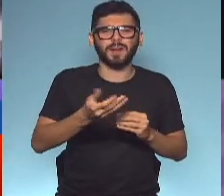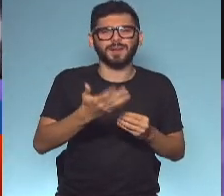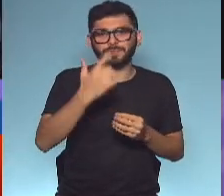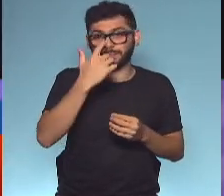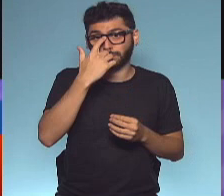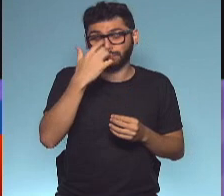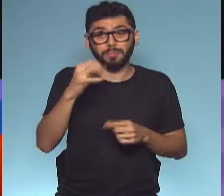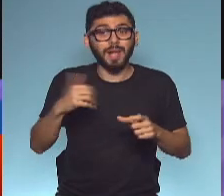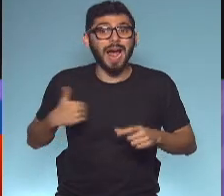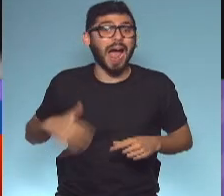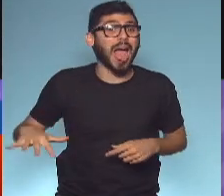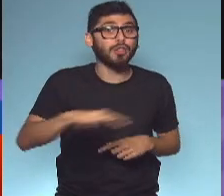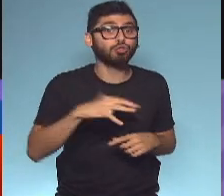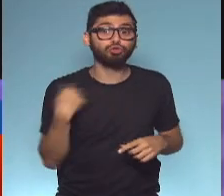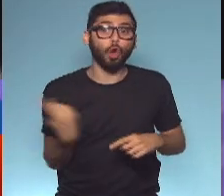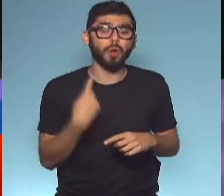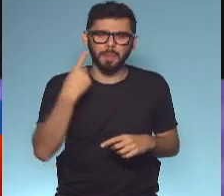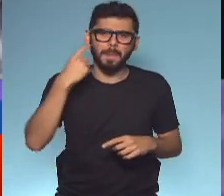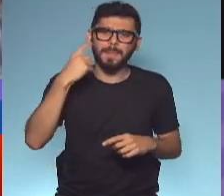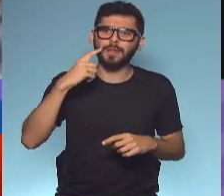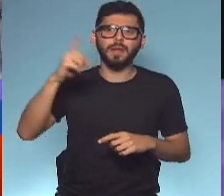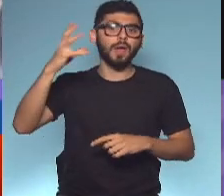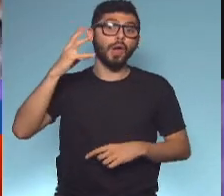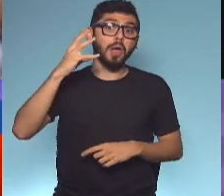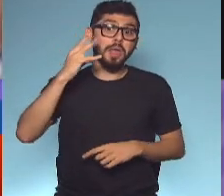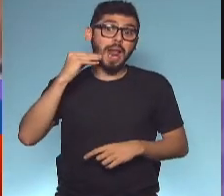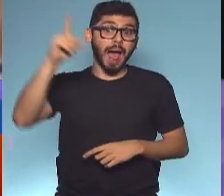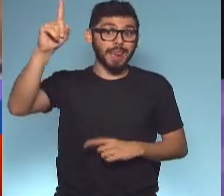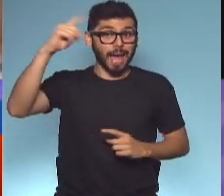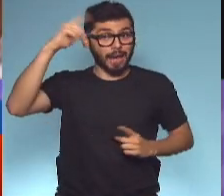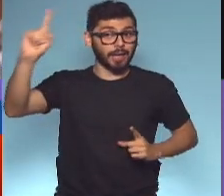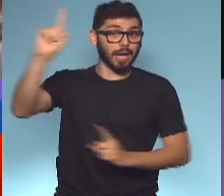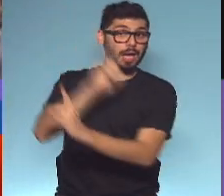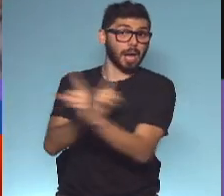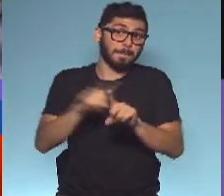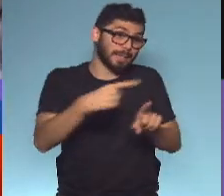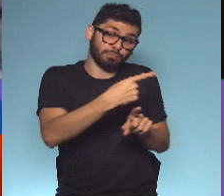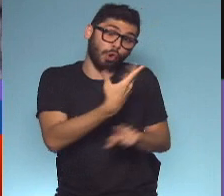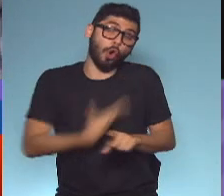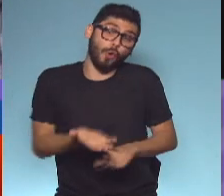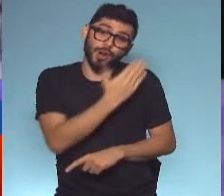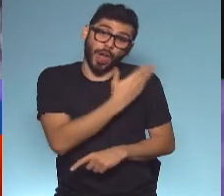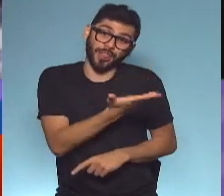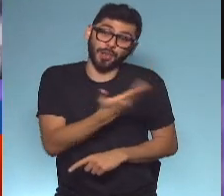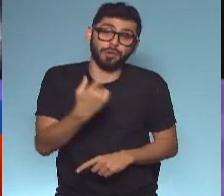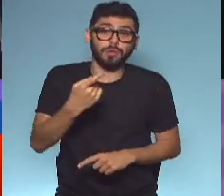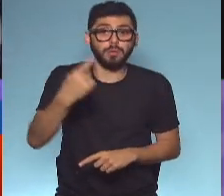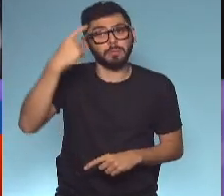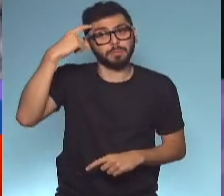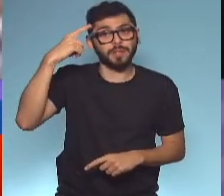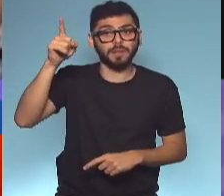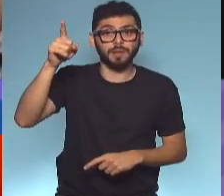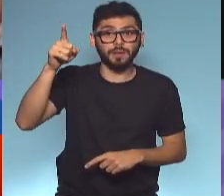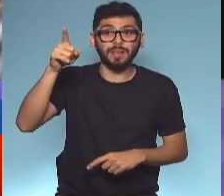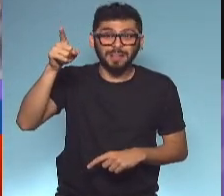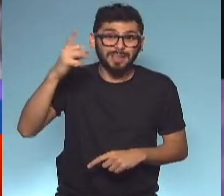a todos los argentinos, porque pónganse en lugar de los británicos, como ya lo hicieron en la gestión anterior. Sí. ¿Ustedes piensan que se van a